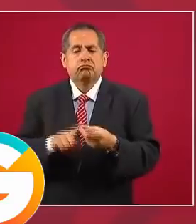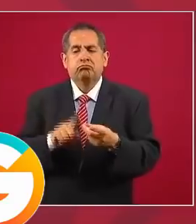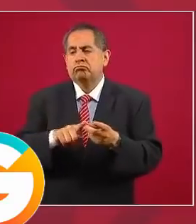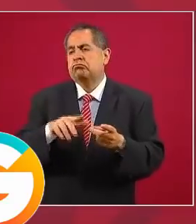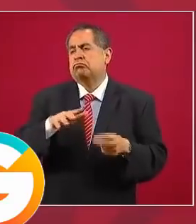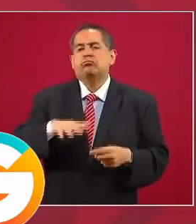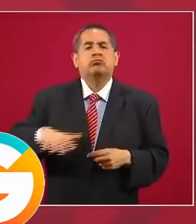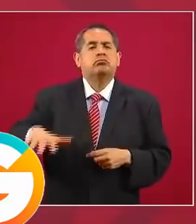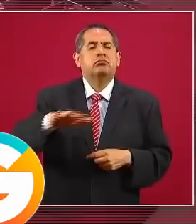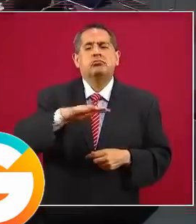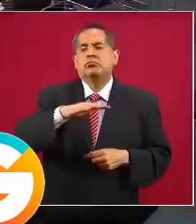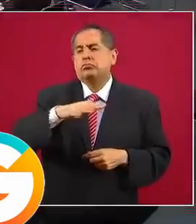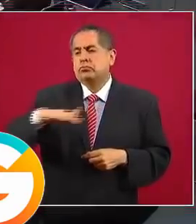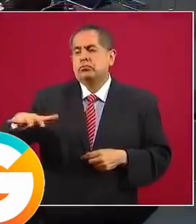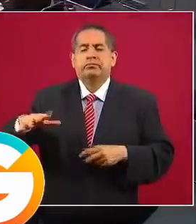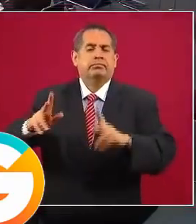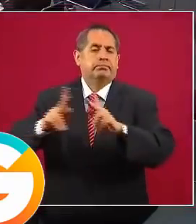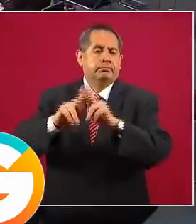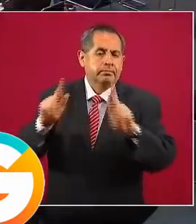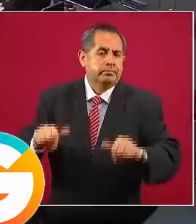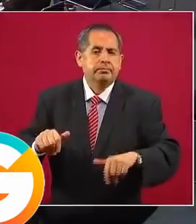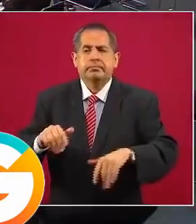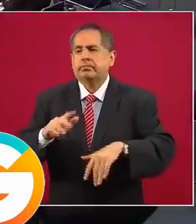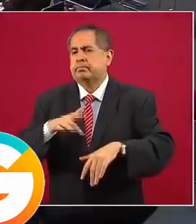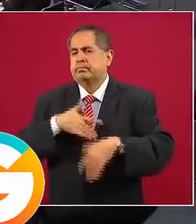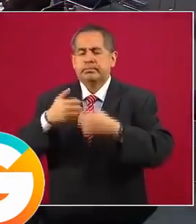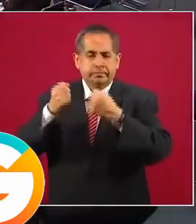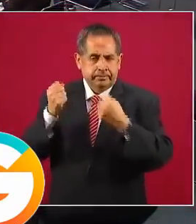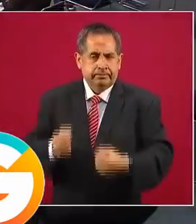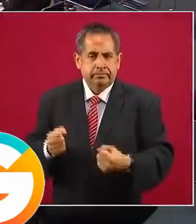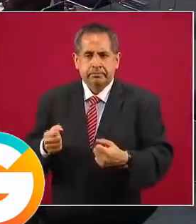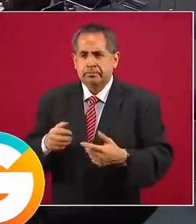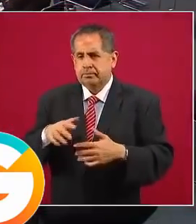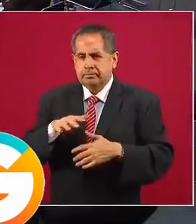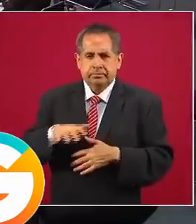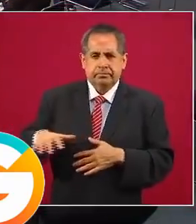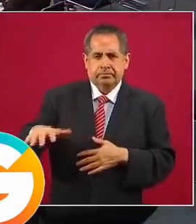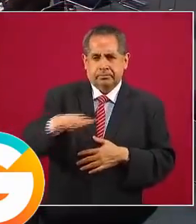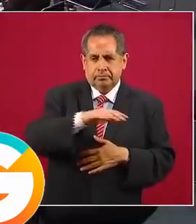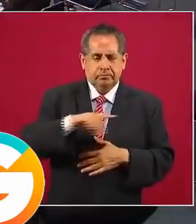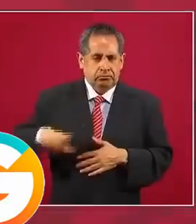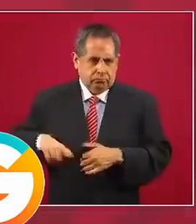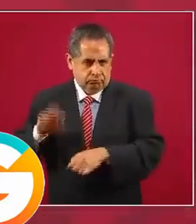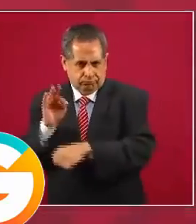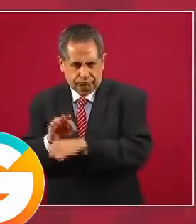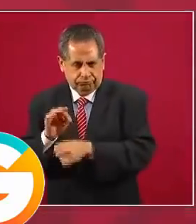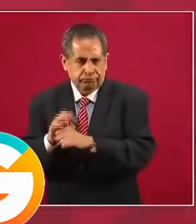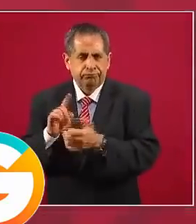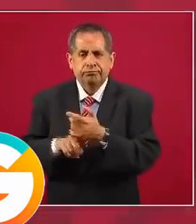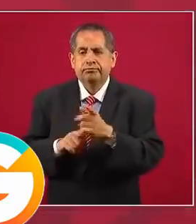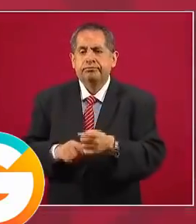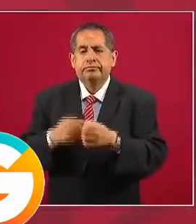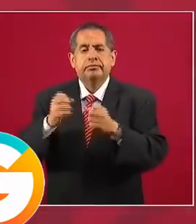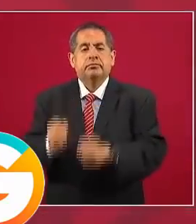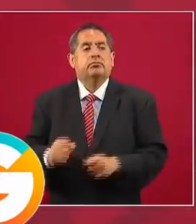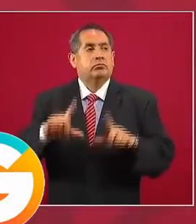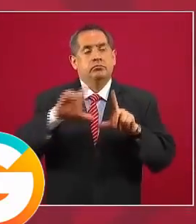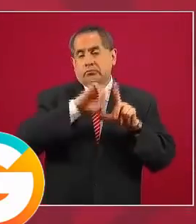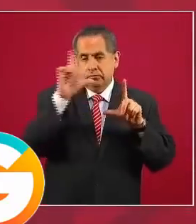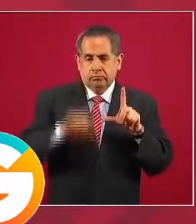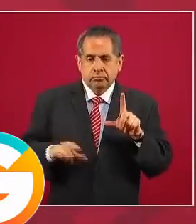la paz, la seguridad pública, la seguridad del Estado, la seguridad